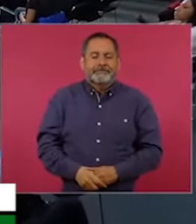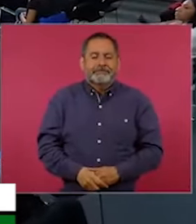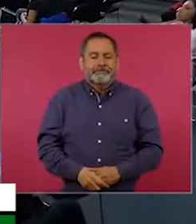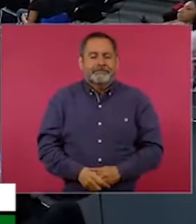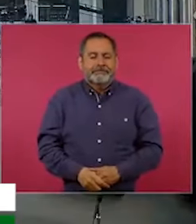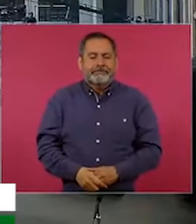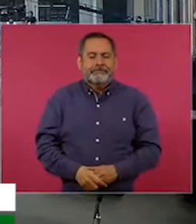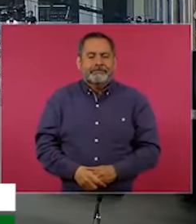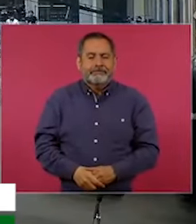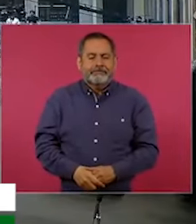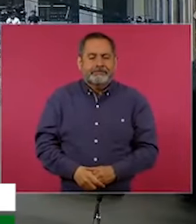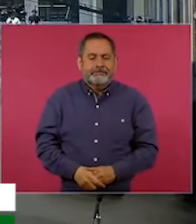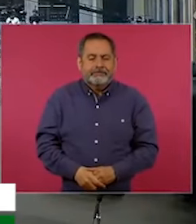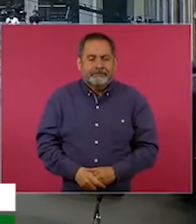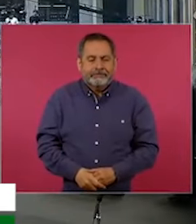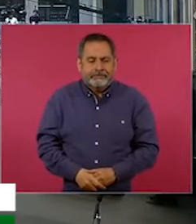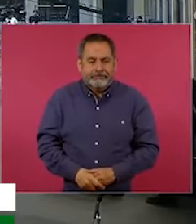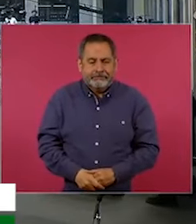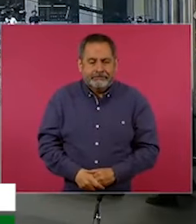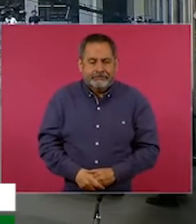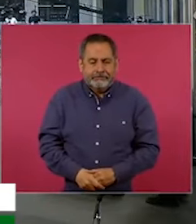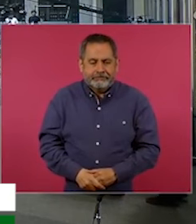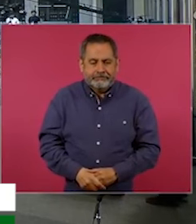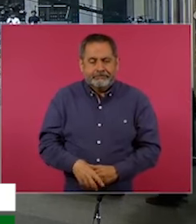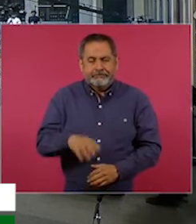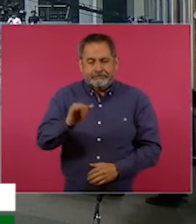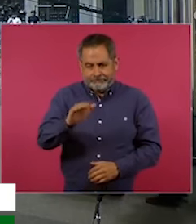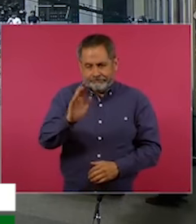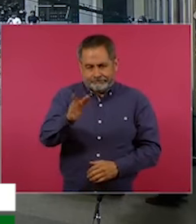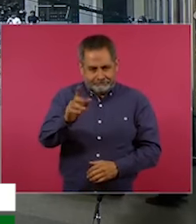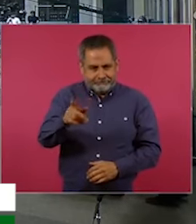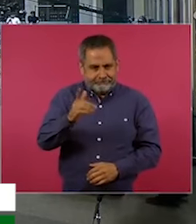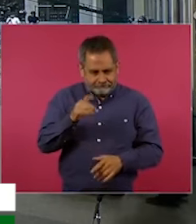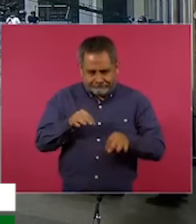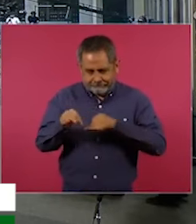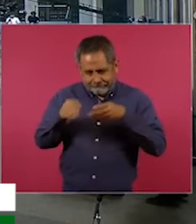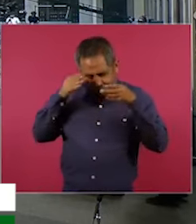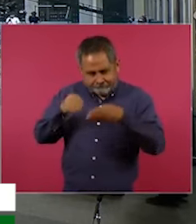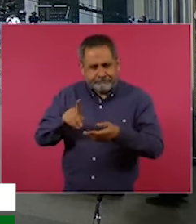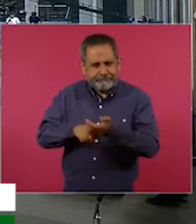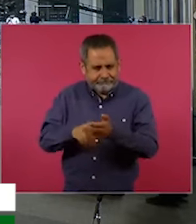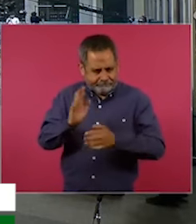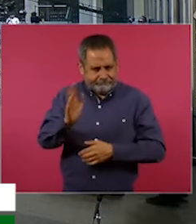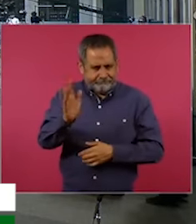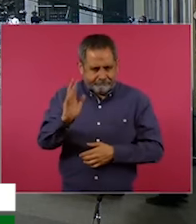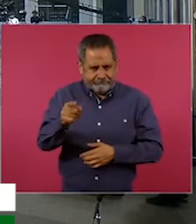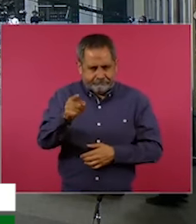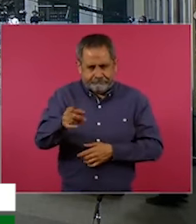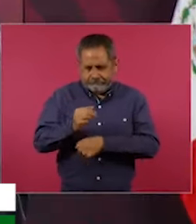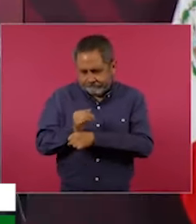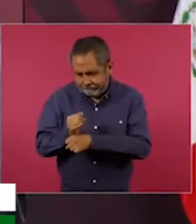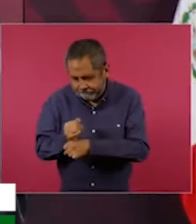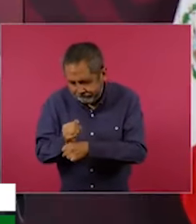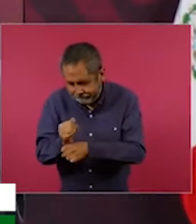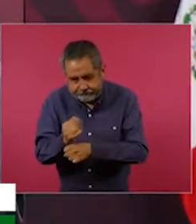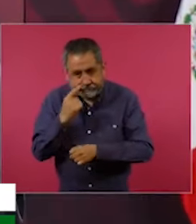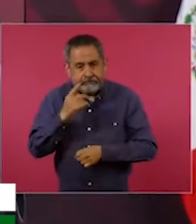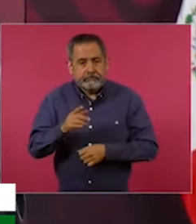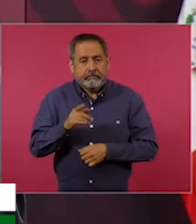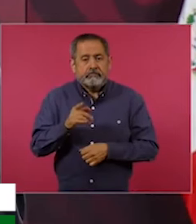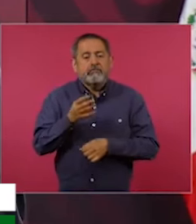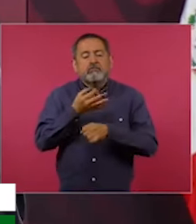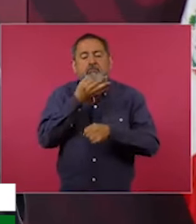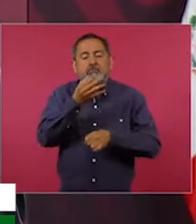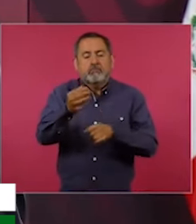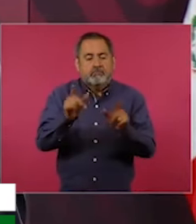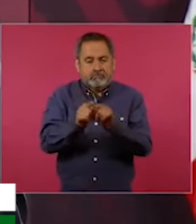se han detenido a 5 miembros de la Guardia Nacional. Sí, ya se está trabajando en la investigación. Les puedo